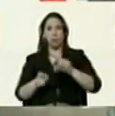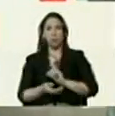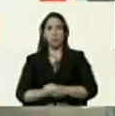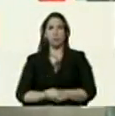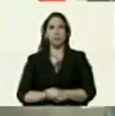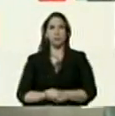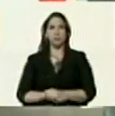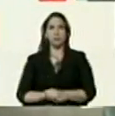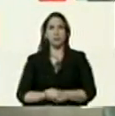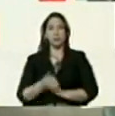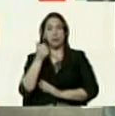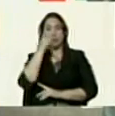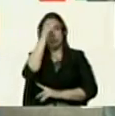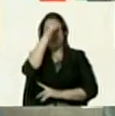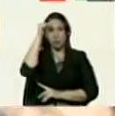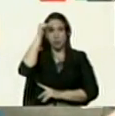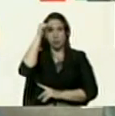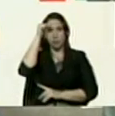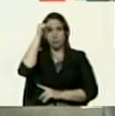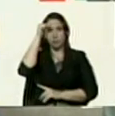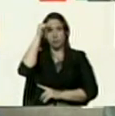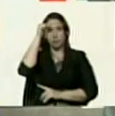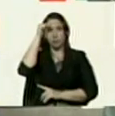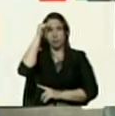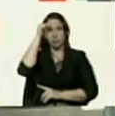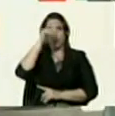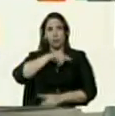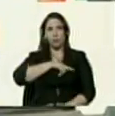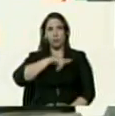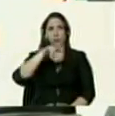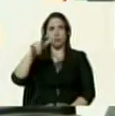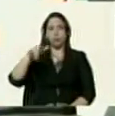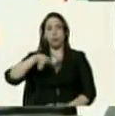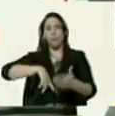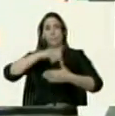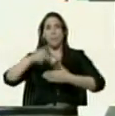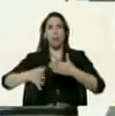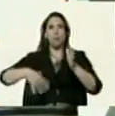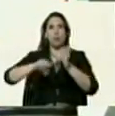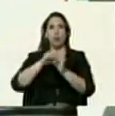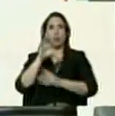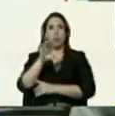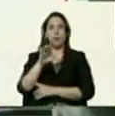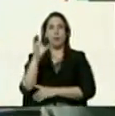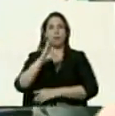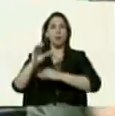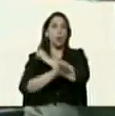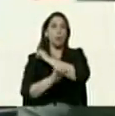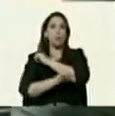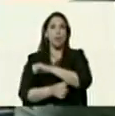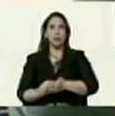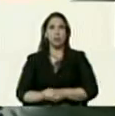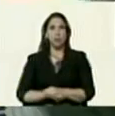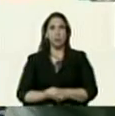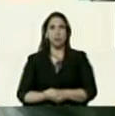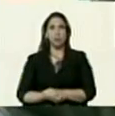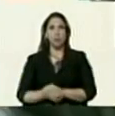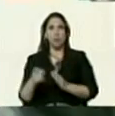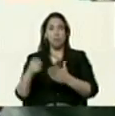el fin de semana iba a salir un vuelo de plan Vuelta a la Patria de Conviasa. Por el